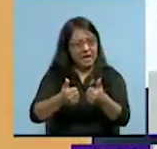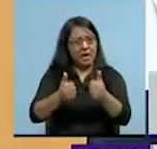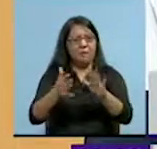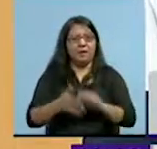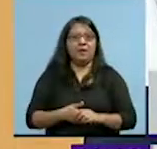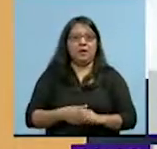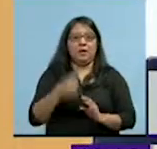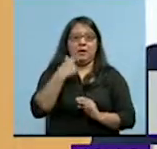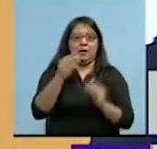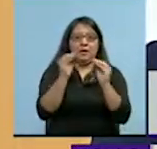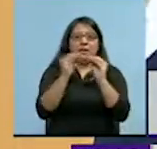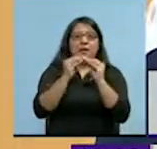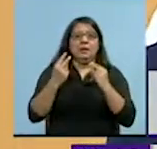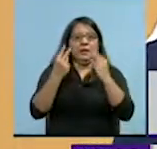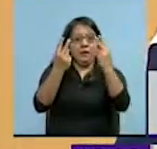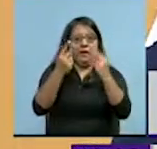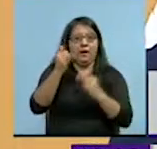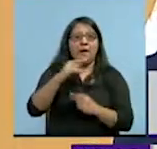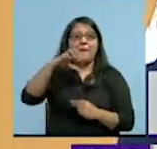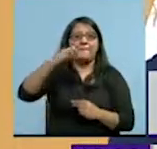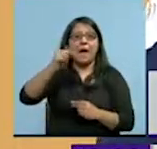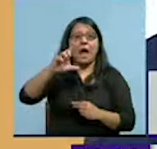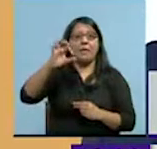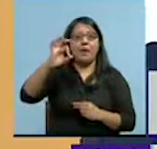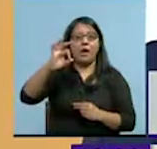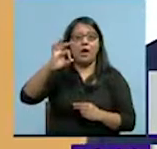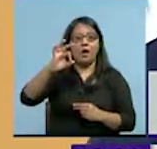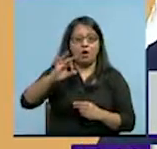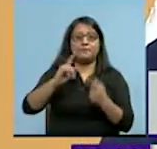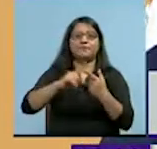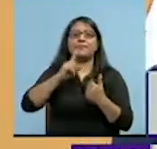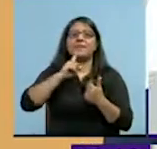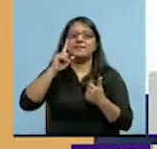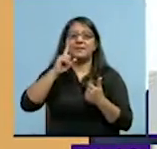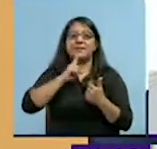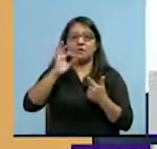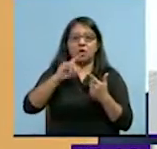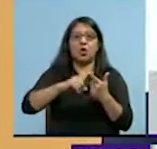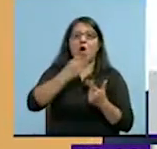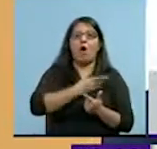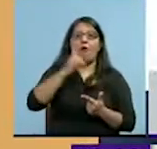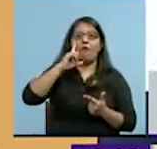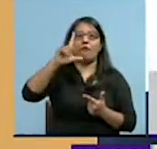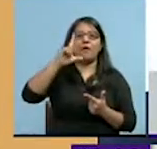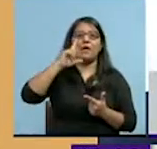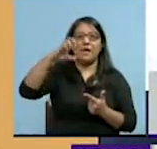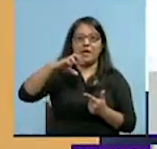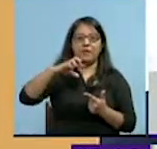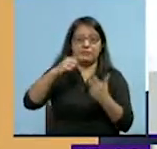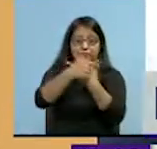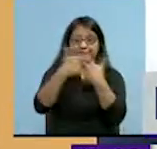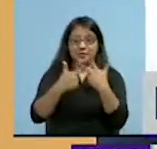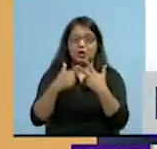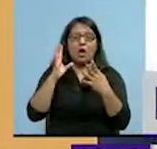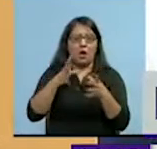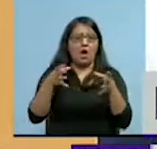los de viaje que sea pablo bueno a tito y philip que también está llegando por estas horas la verdad que fue un